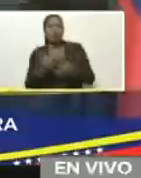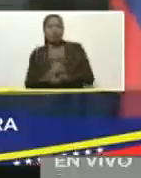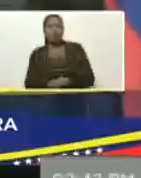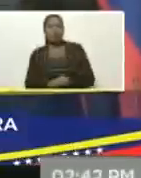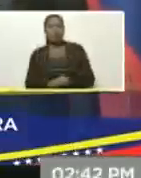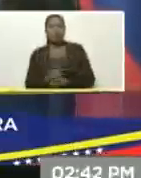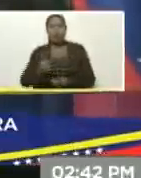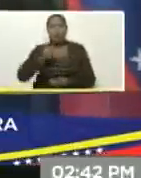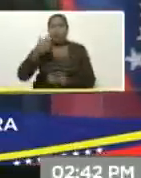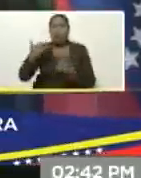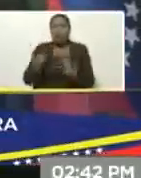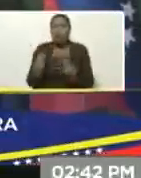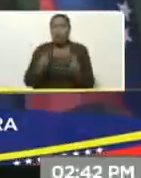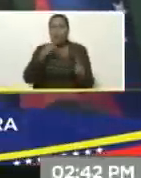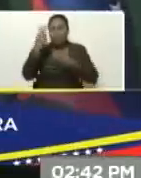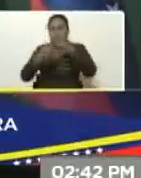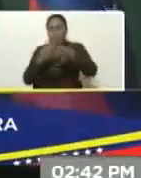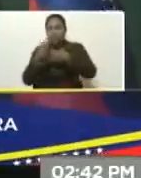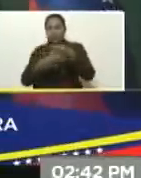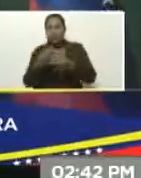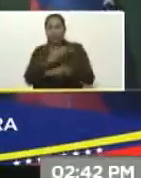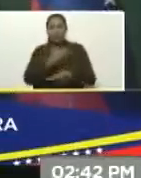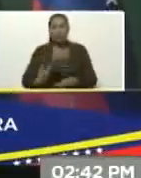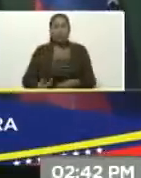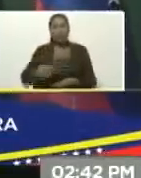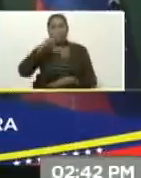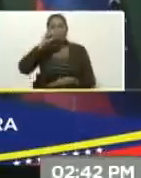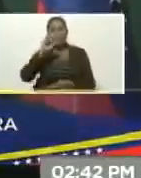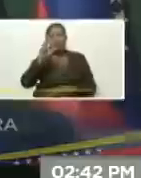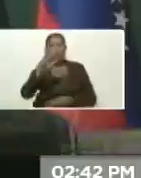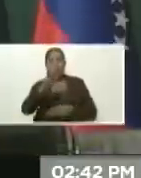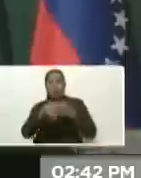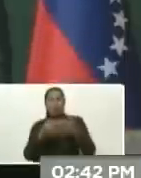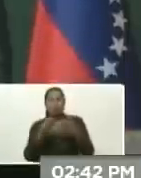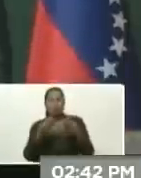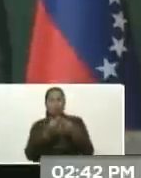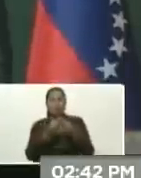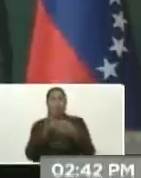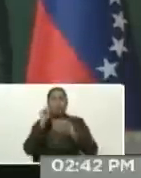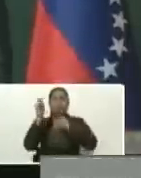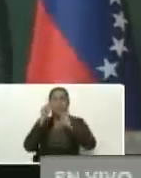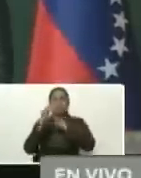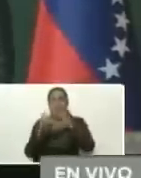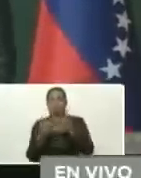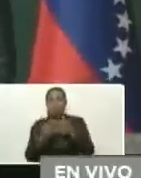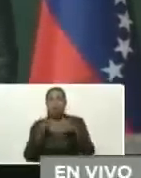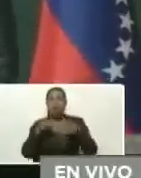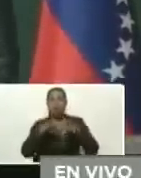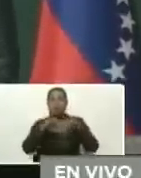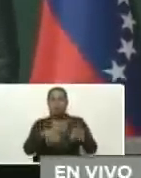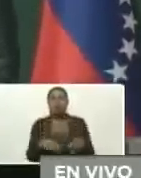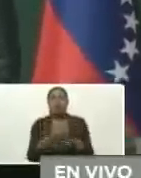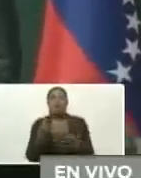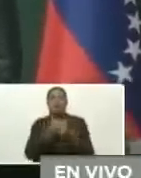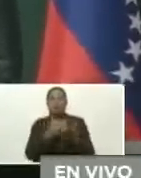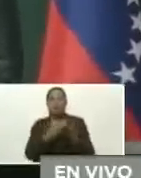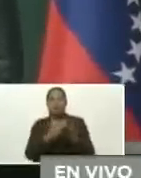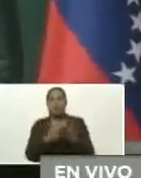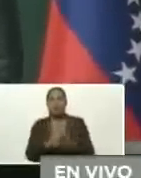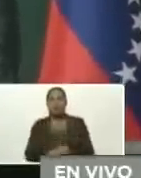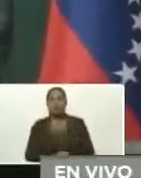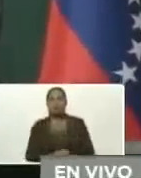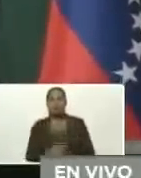esta visita oficial del jefe de Estado venezolano, 3 en el ámbito del turismo, agrícola y financiero monetario.